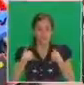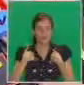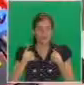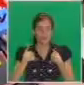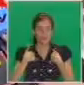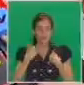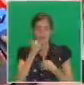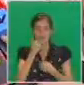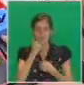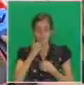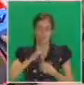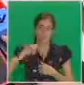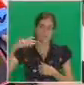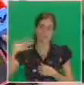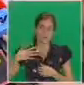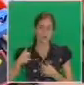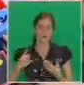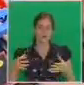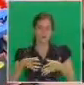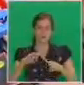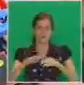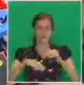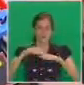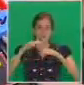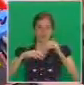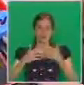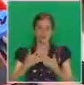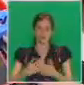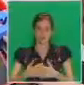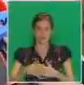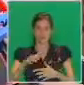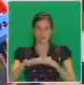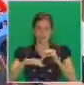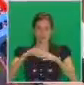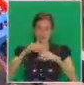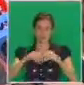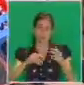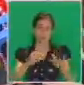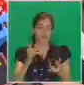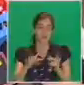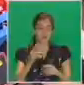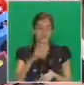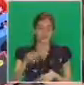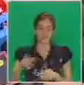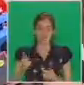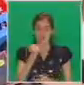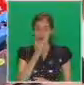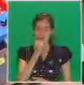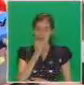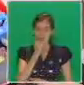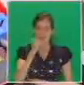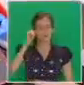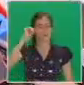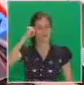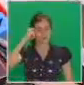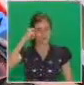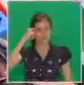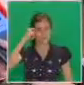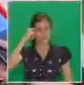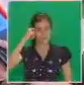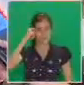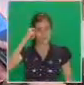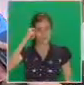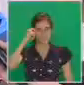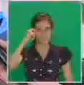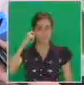las empresas constructoras, por la Cámara de la Construcción, por unas personas inescrupulosas, recordemos,